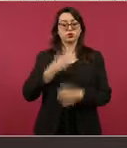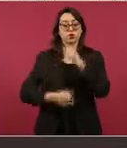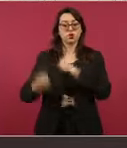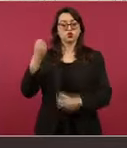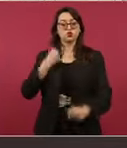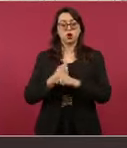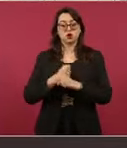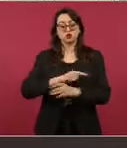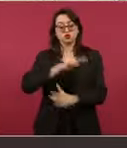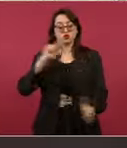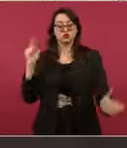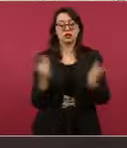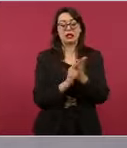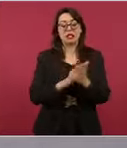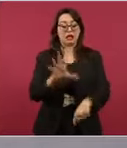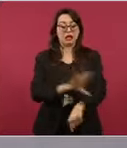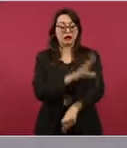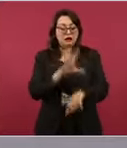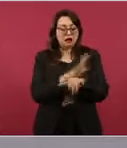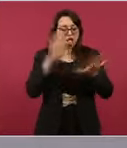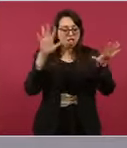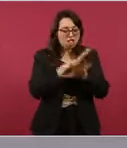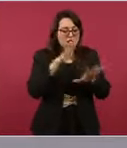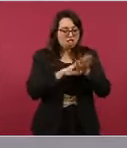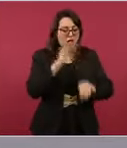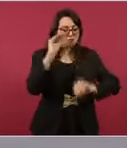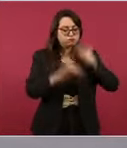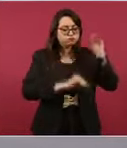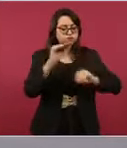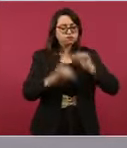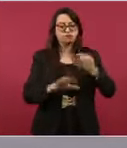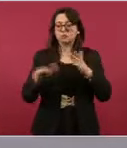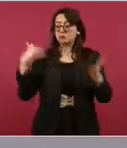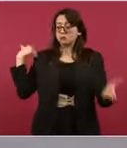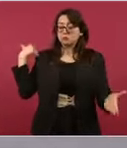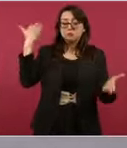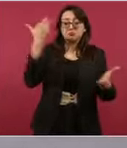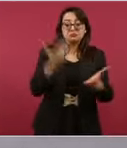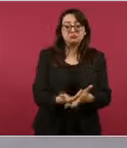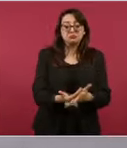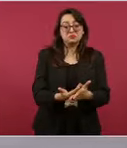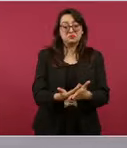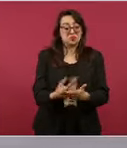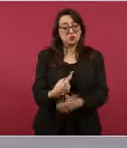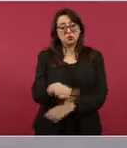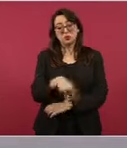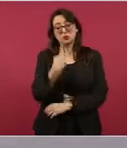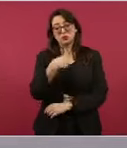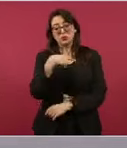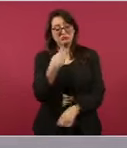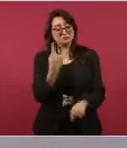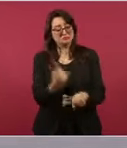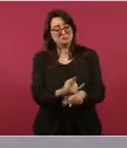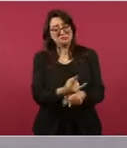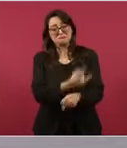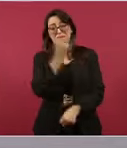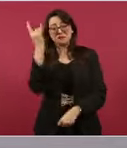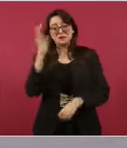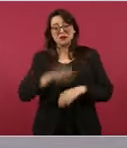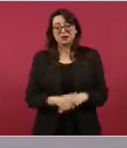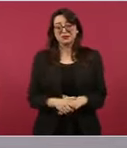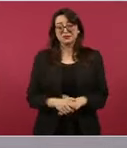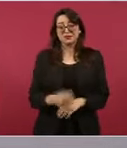resultó un rotundo fracaso. Los 108 contratos entregados a empresas nacionales